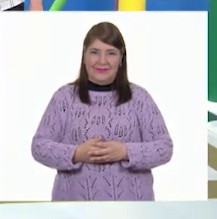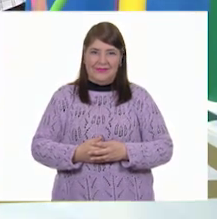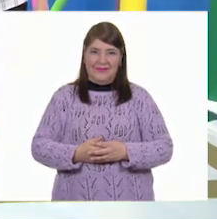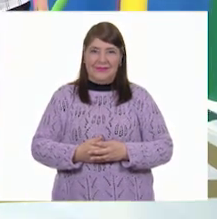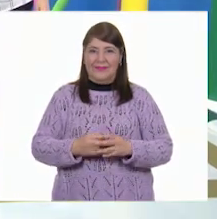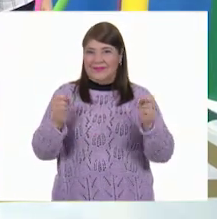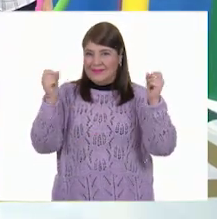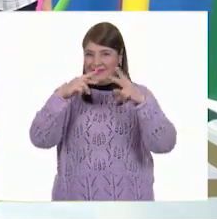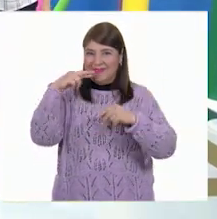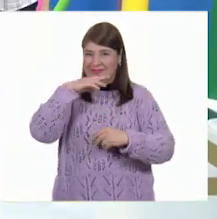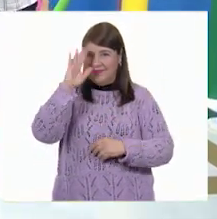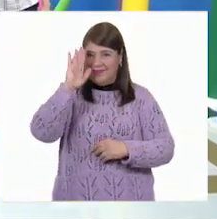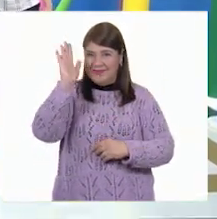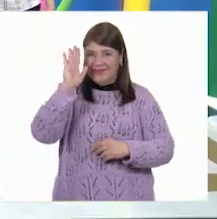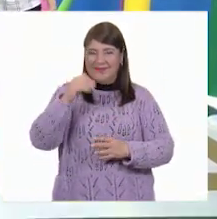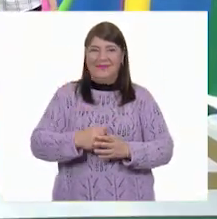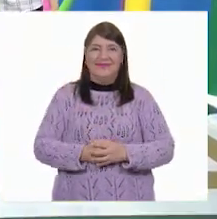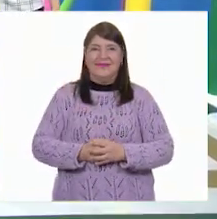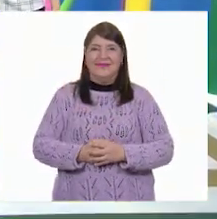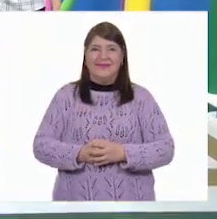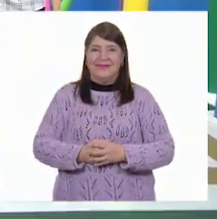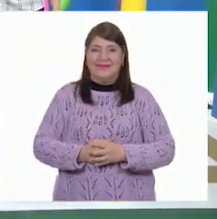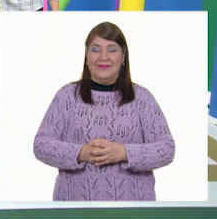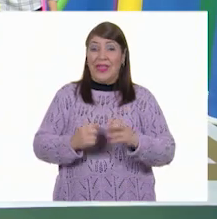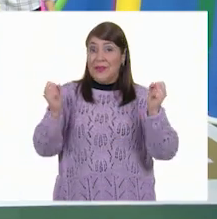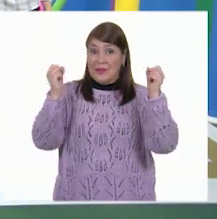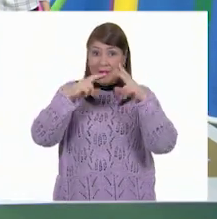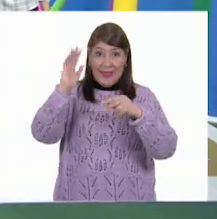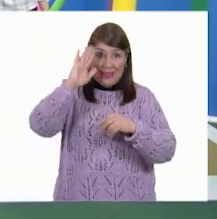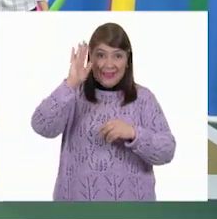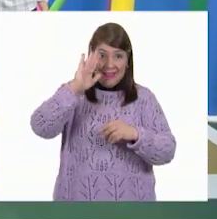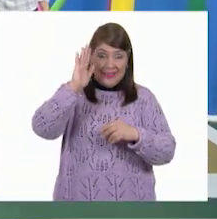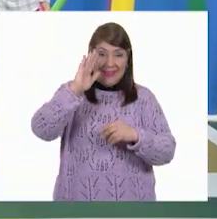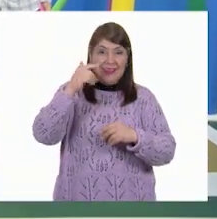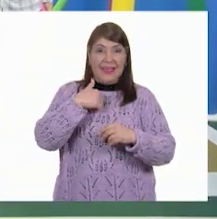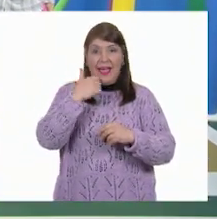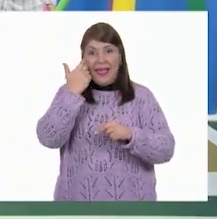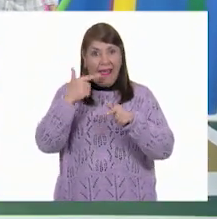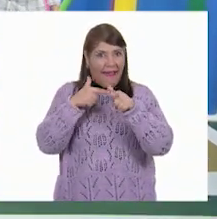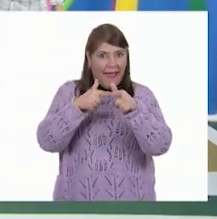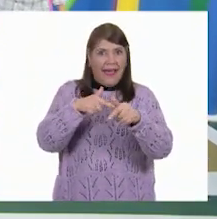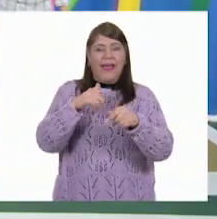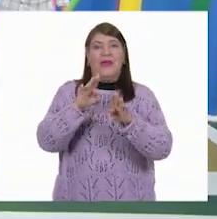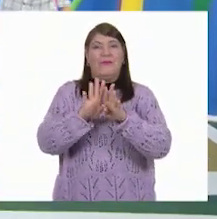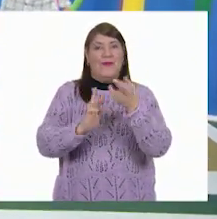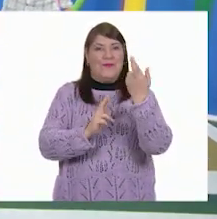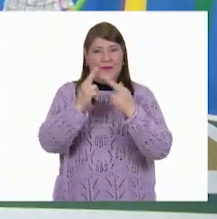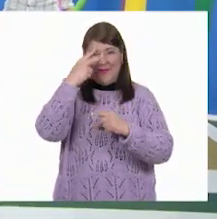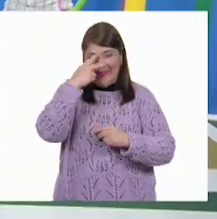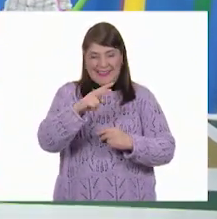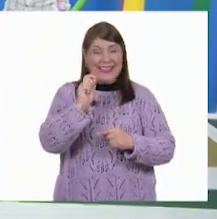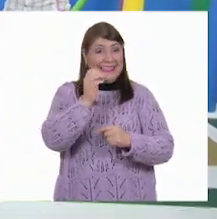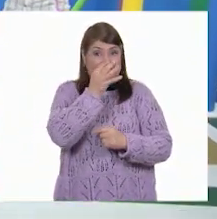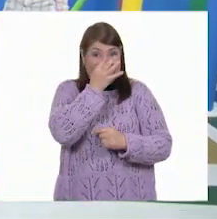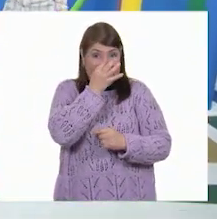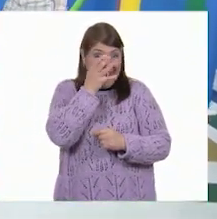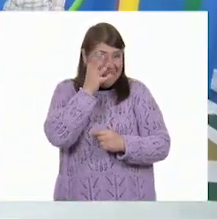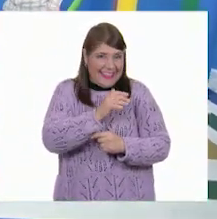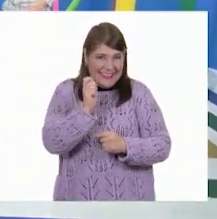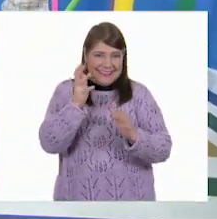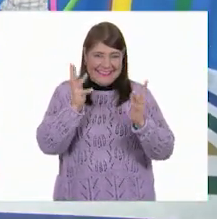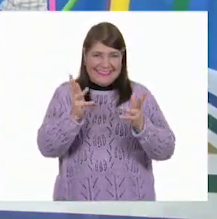¡Nos vemos! ¡Hasta luego! ¡Hasta la próxima! Ya quiero que llegue la Revolución Mexicana, maestra. Estoy muy emocionado. Ya merito,